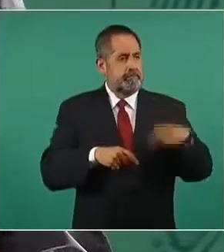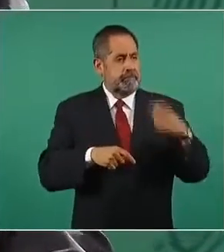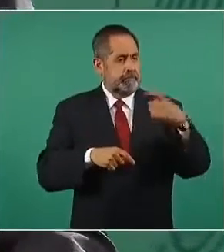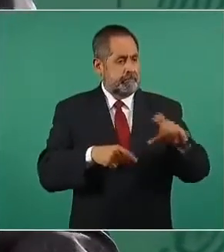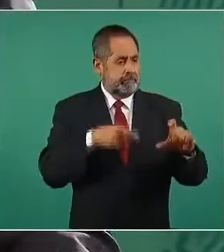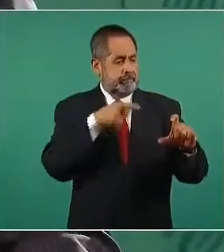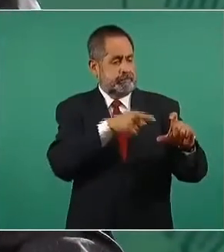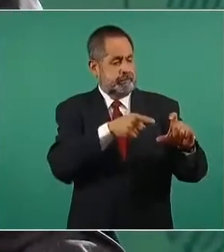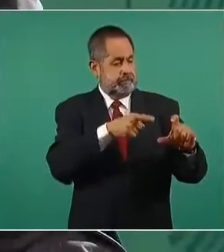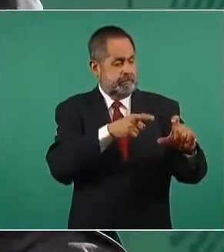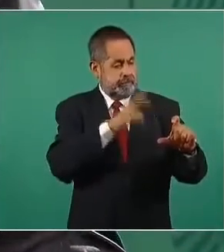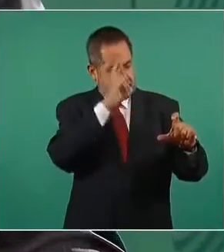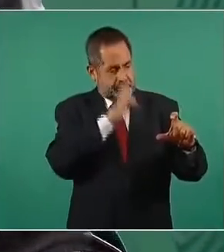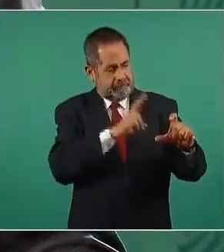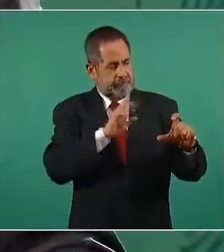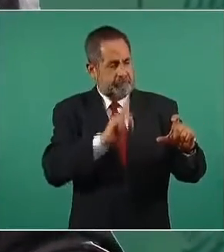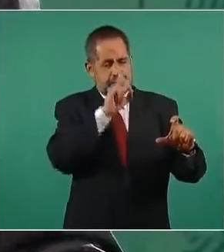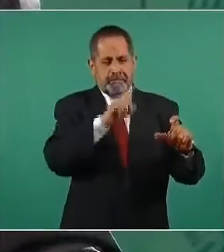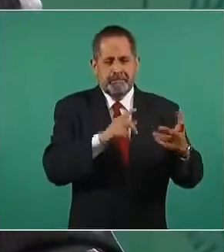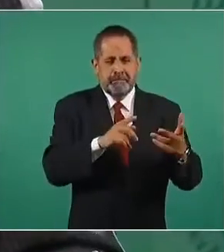¿Para qué se van a andar por las ramas?